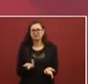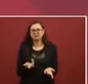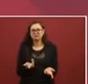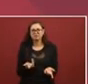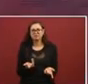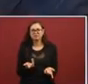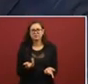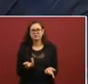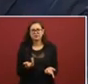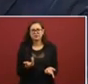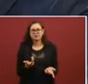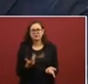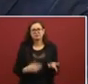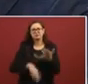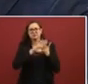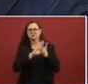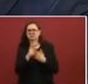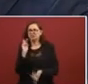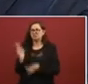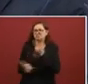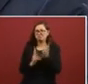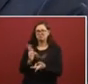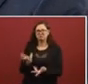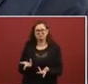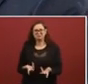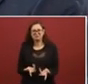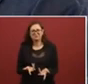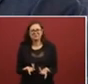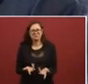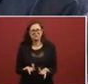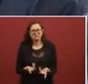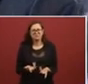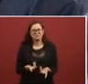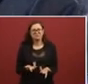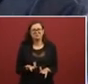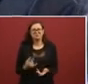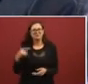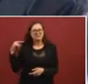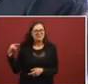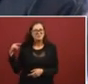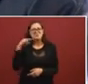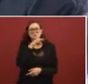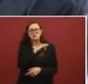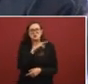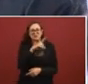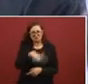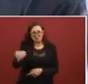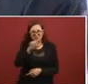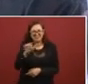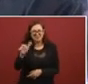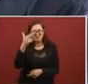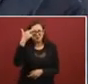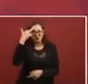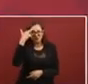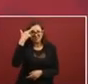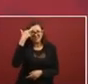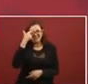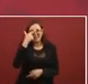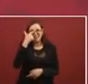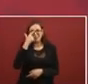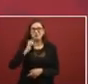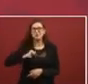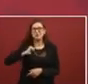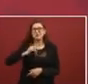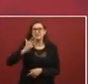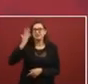en el cuestionamiento. Es un poco la hipocresía, ¿se acuerdan?, de